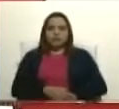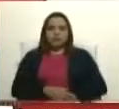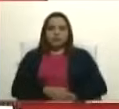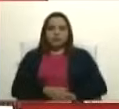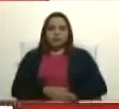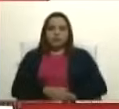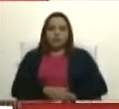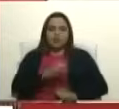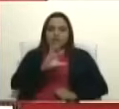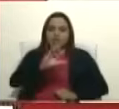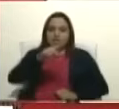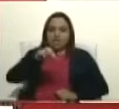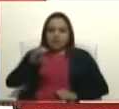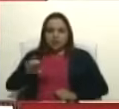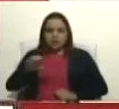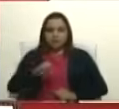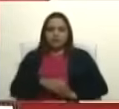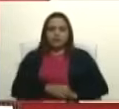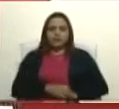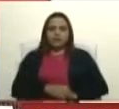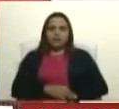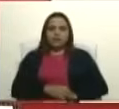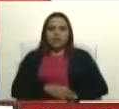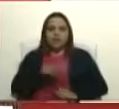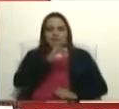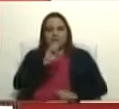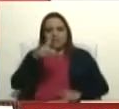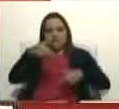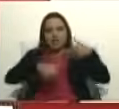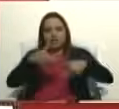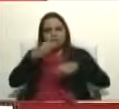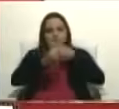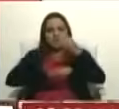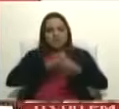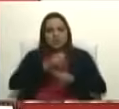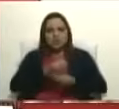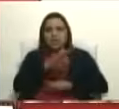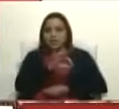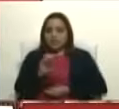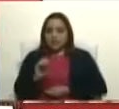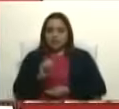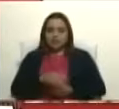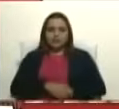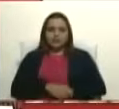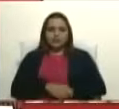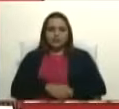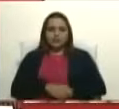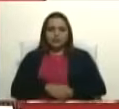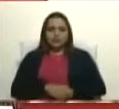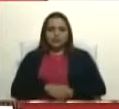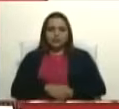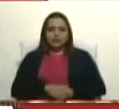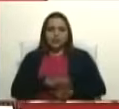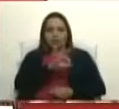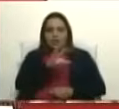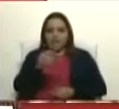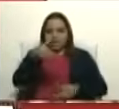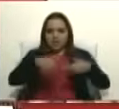CNE, 1000 veces, 30 elecciones van, ¿verdad? 30. 30